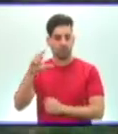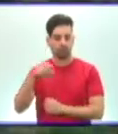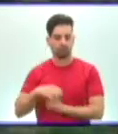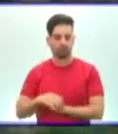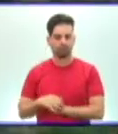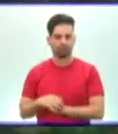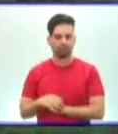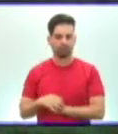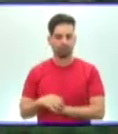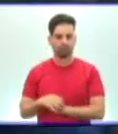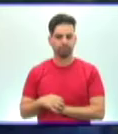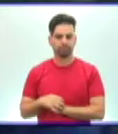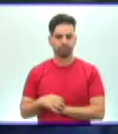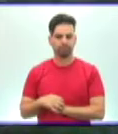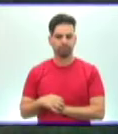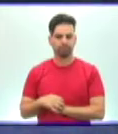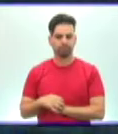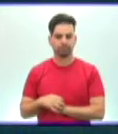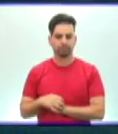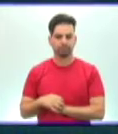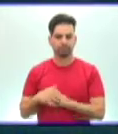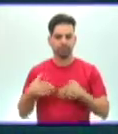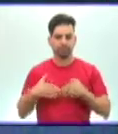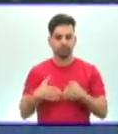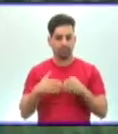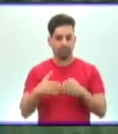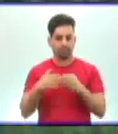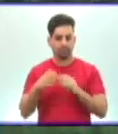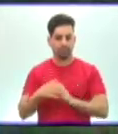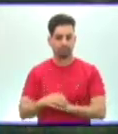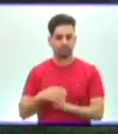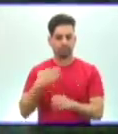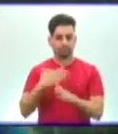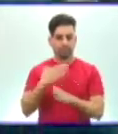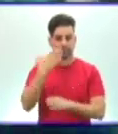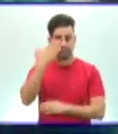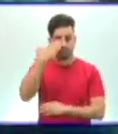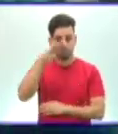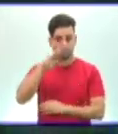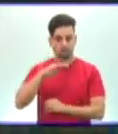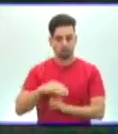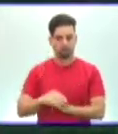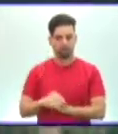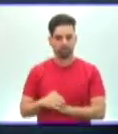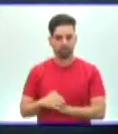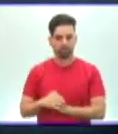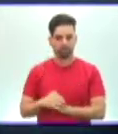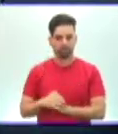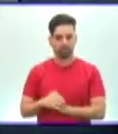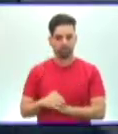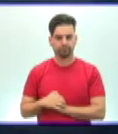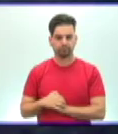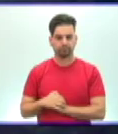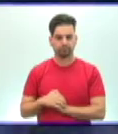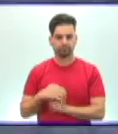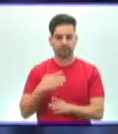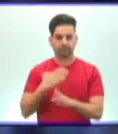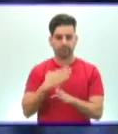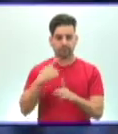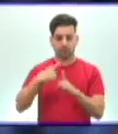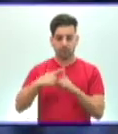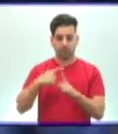a Manzanillo en Granma, Santa Cruz del Sur en Camagüey y de Playa Larga a Guasasa en